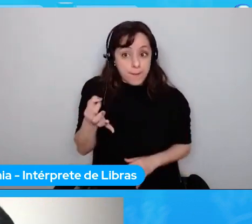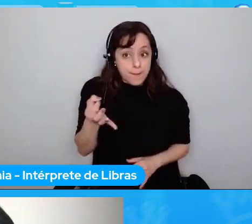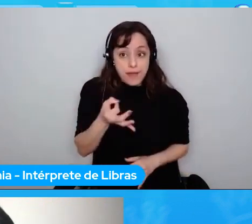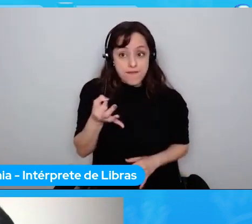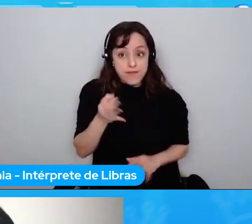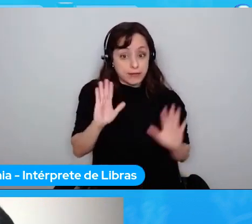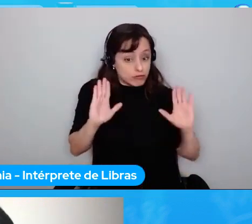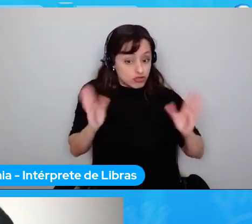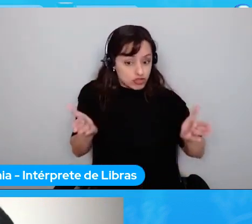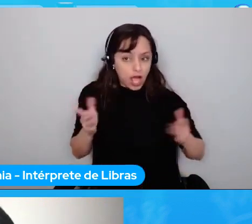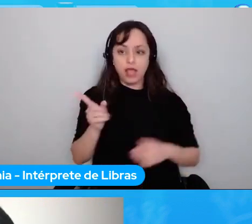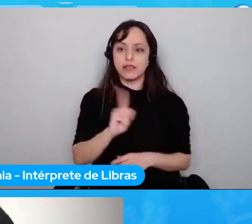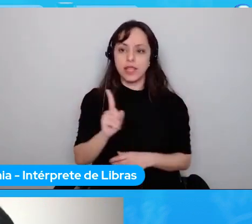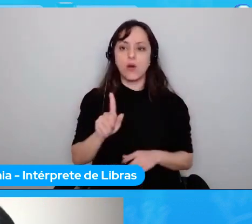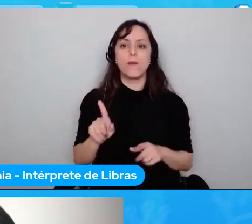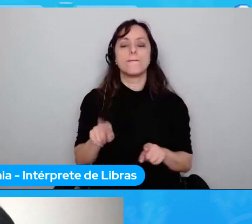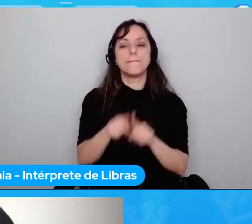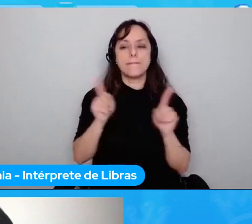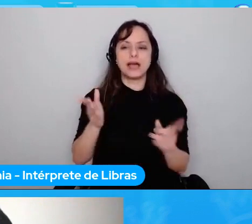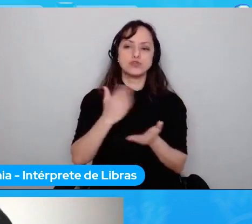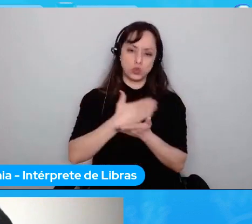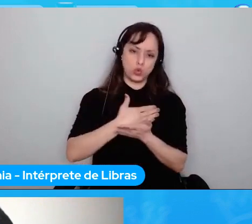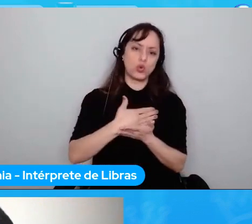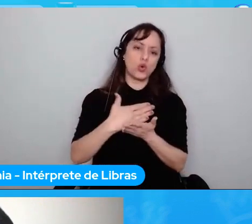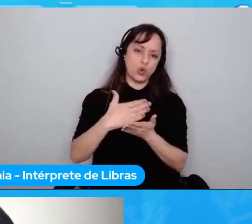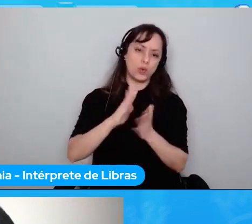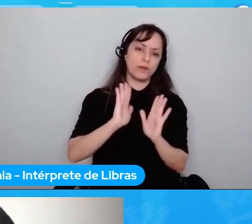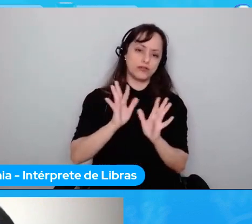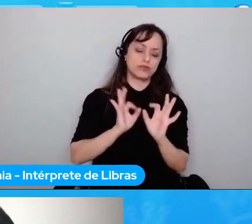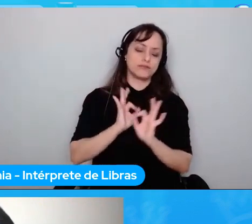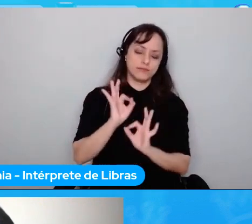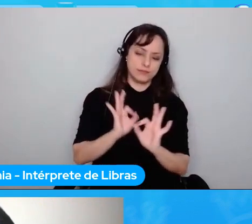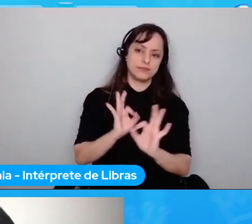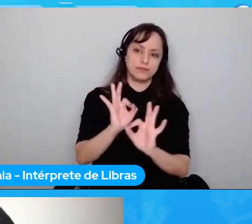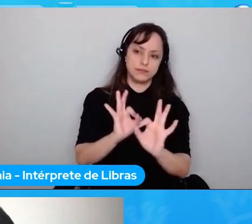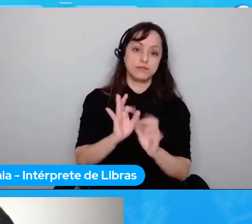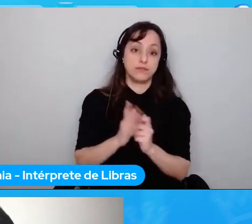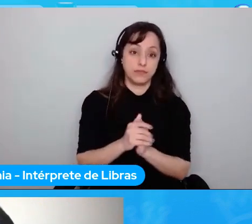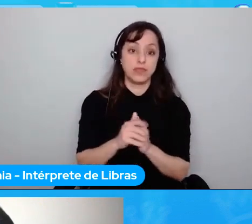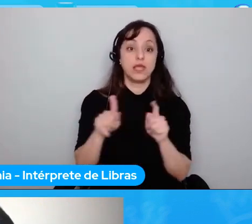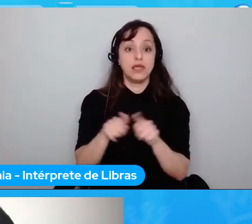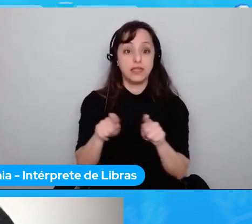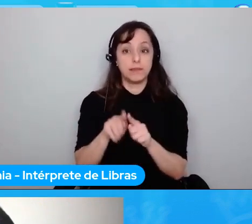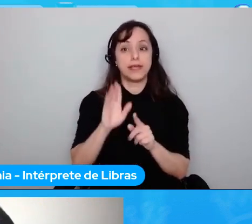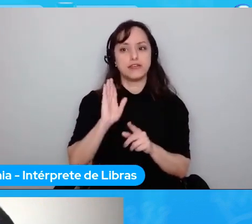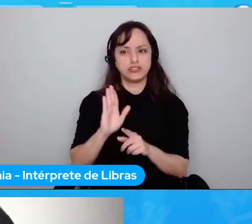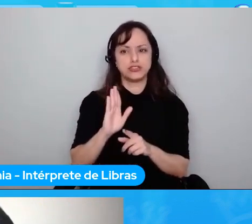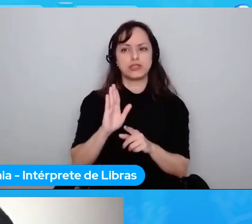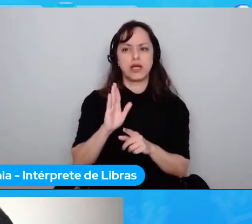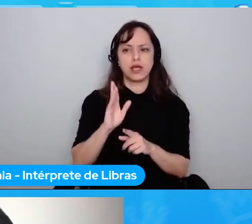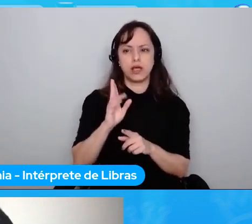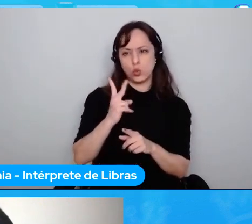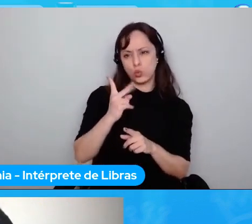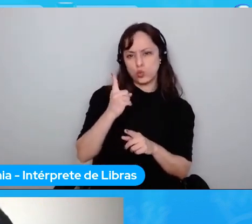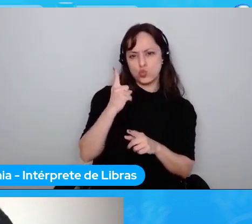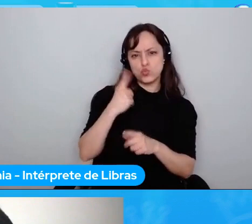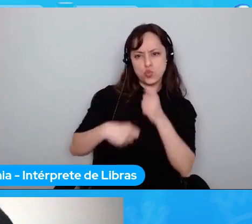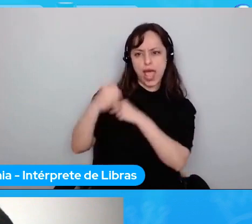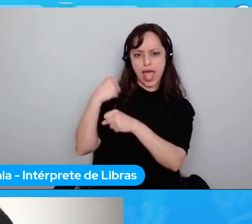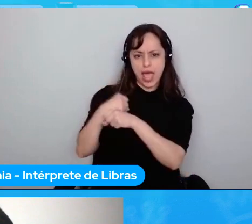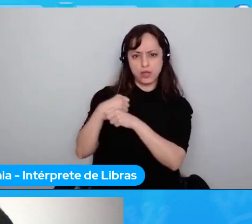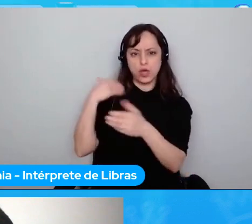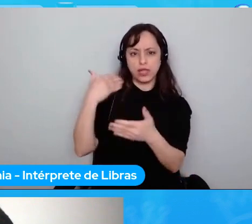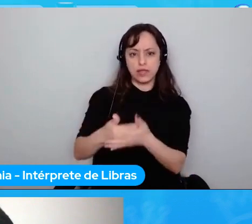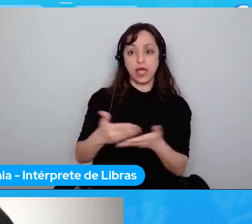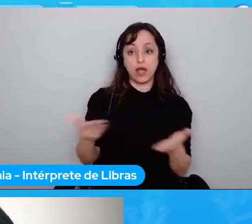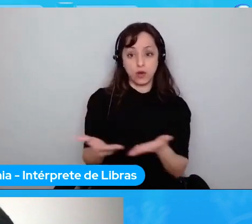al menos ya se está haciendo. Y se está haciendo desde hace unos años para acá. Espero que este año, con lo que